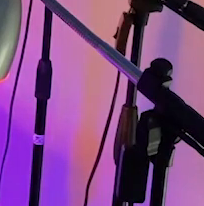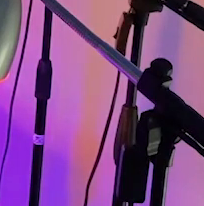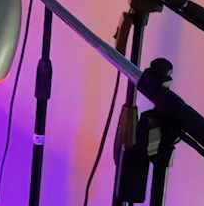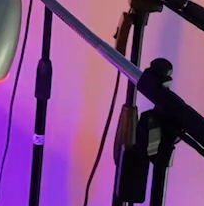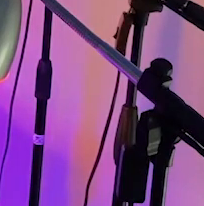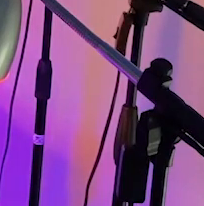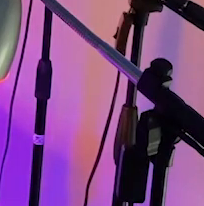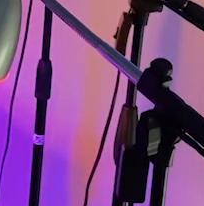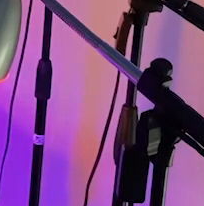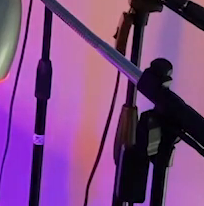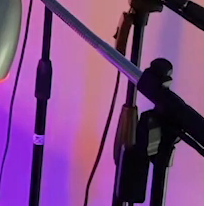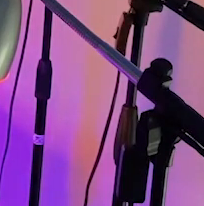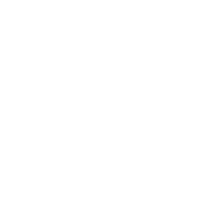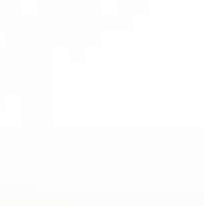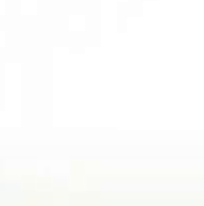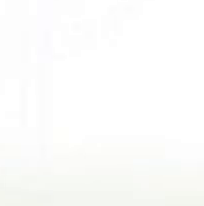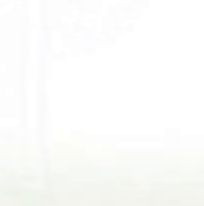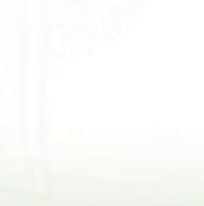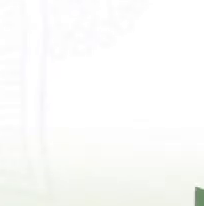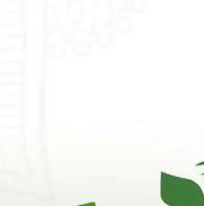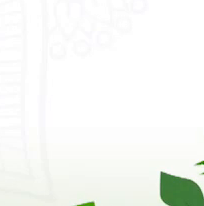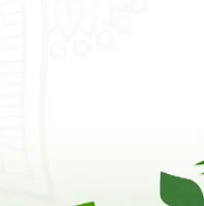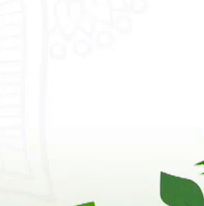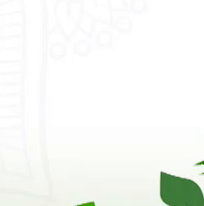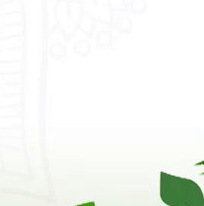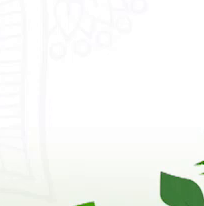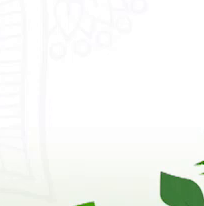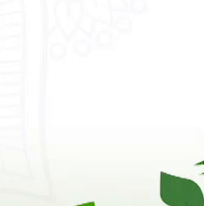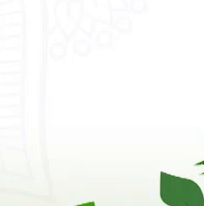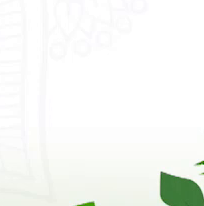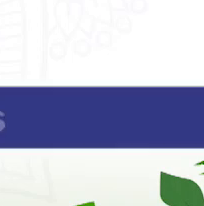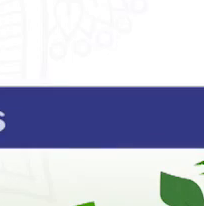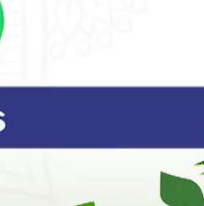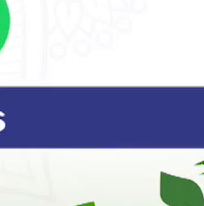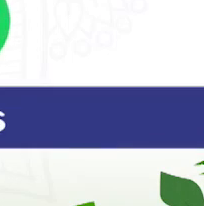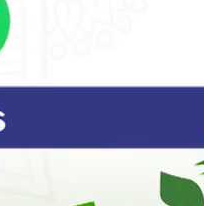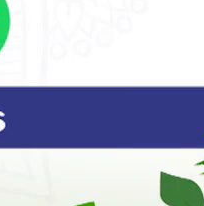tantos medicamentos. Cada 20 años es clave.